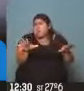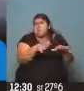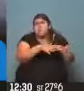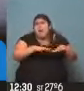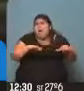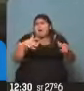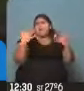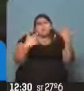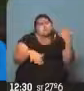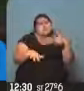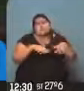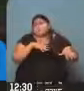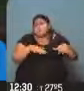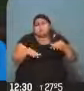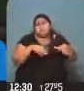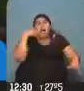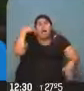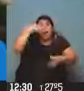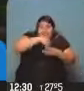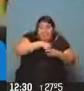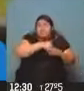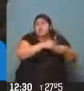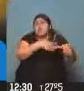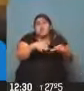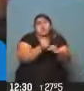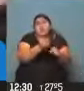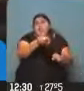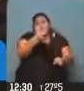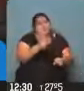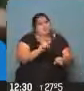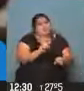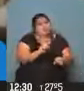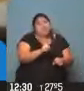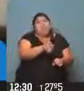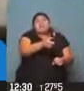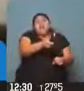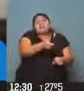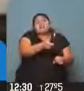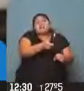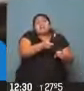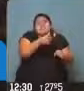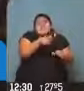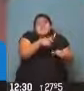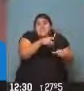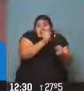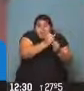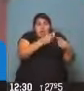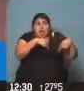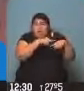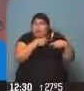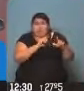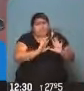dinámico y trabajar en el mar no es para nada fácil la palabra fácil no existe en nuestro en nuestra jerga